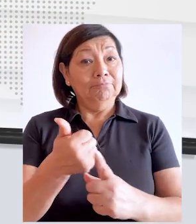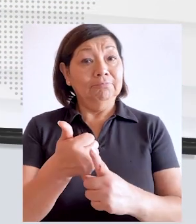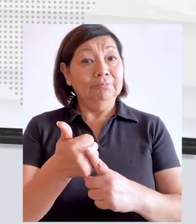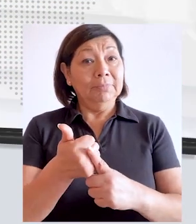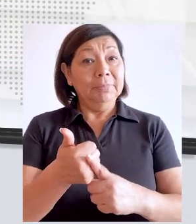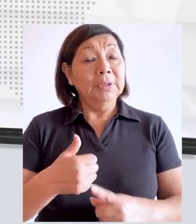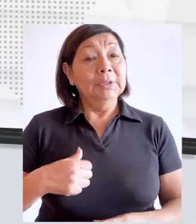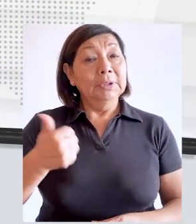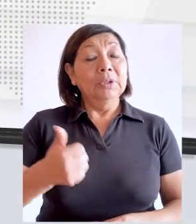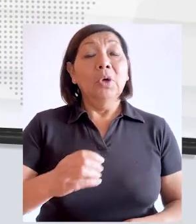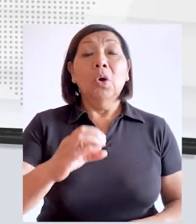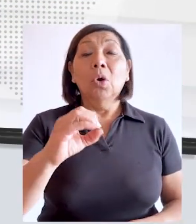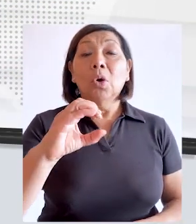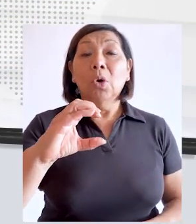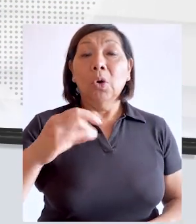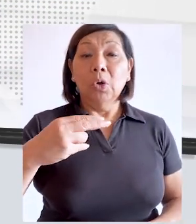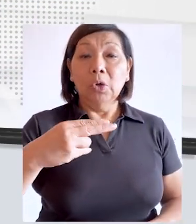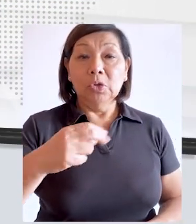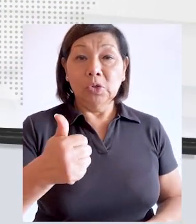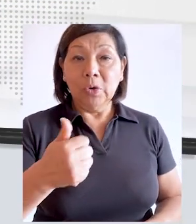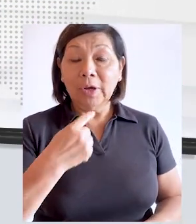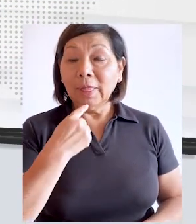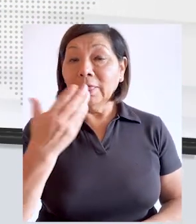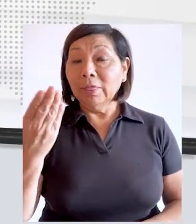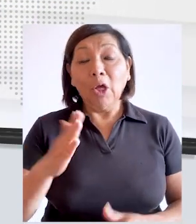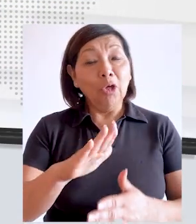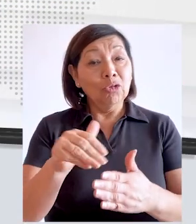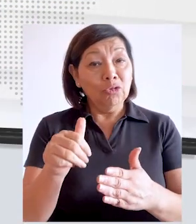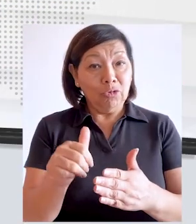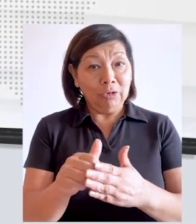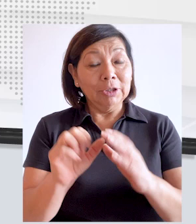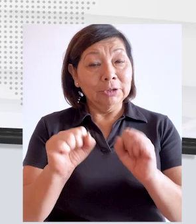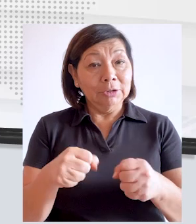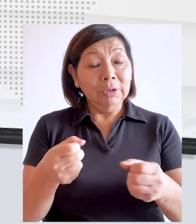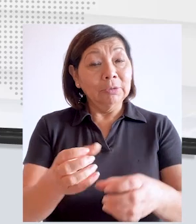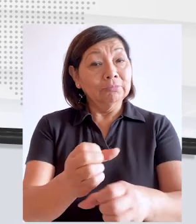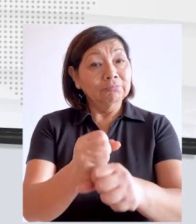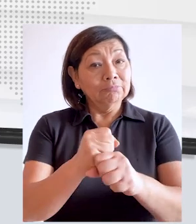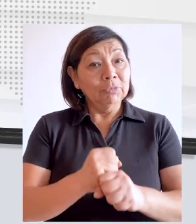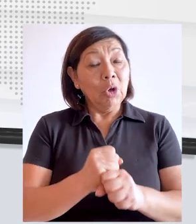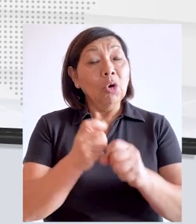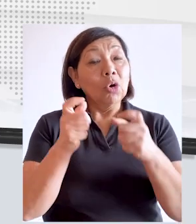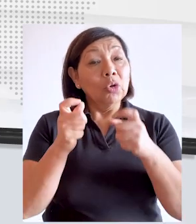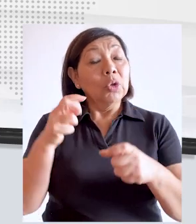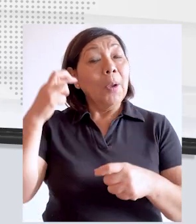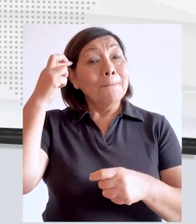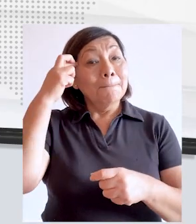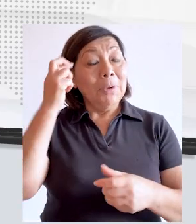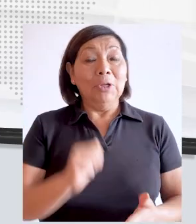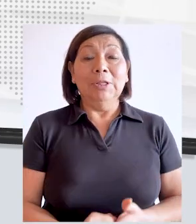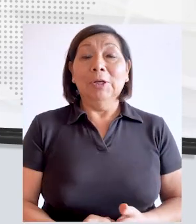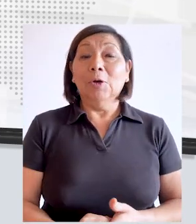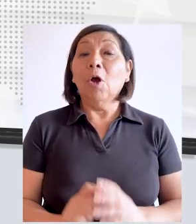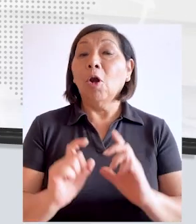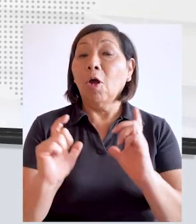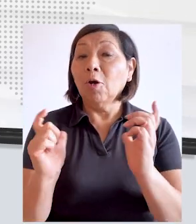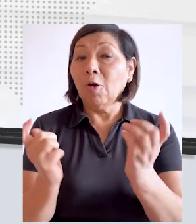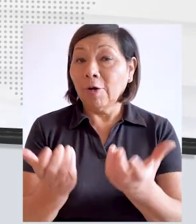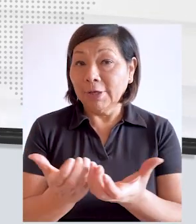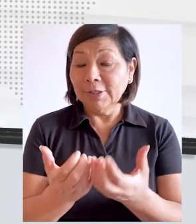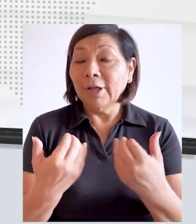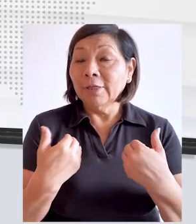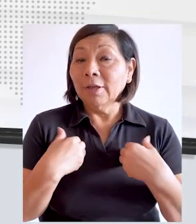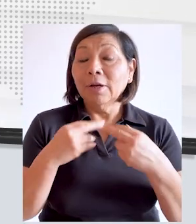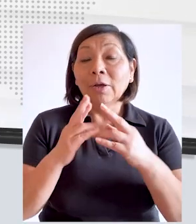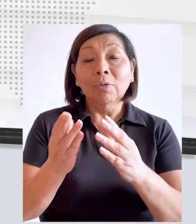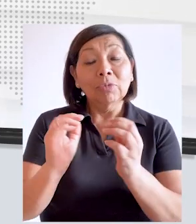En la misma línea, el magistrado César Ochoa Cardich señaló que todas las autoridades están sometidas a control político y el Congreso